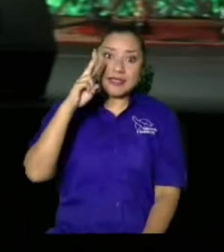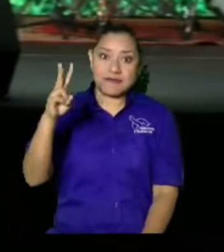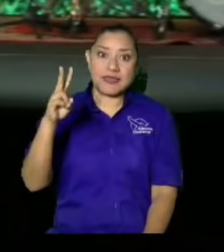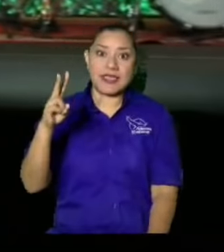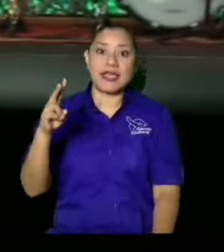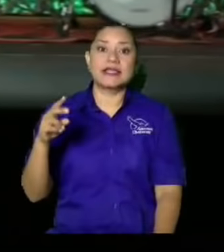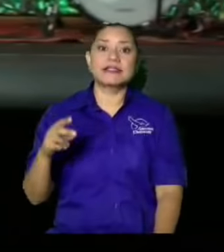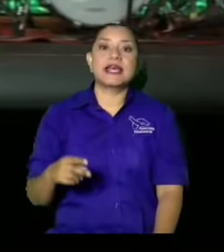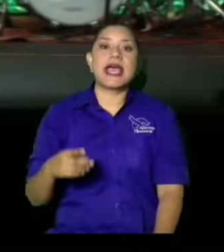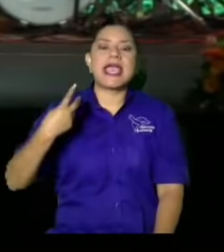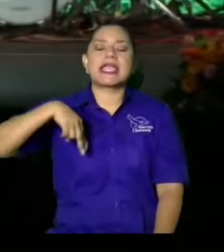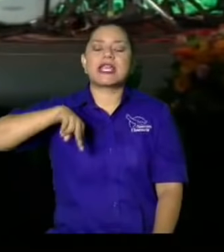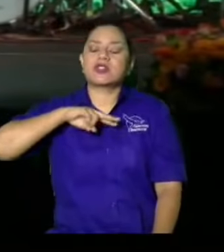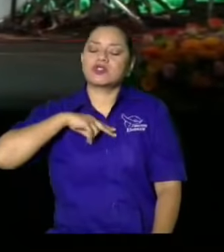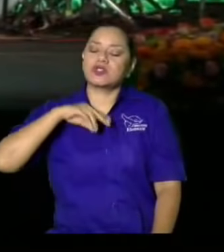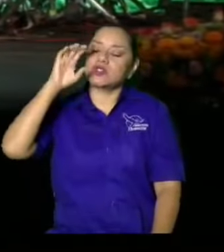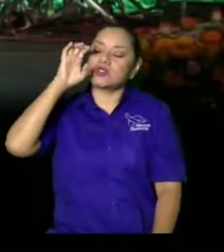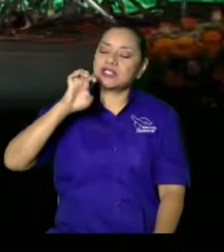hermano, que